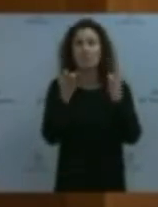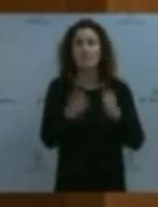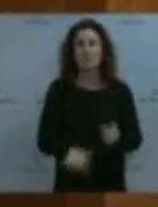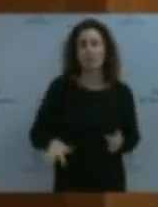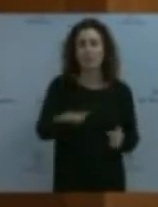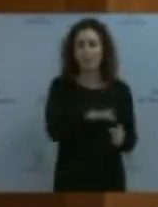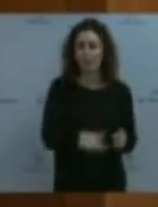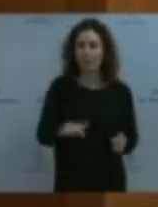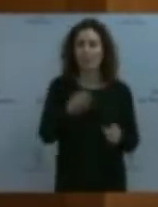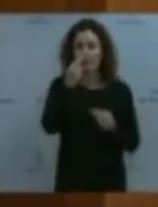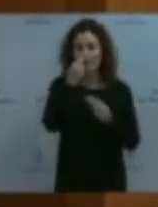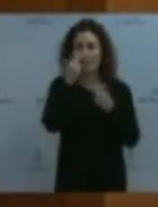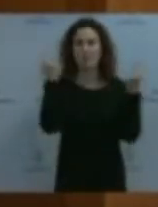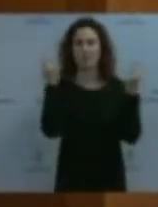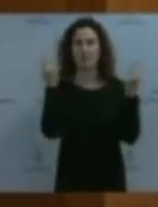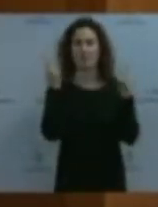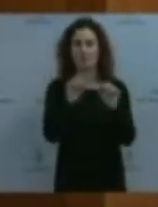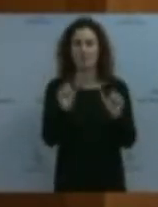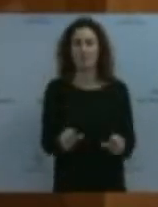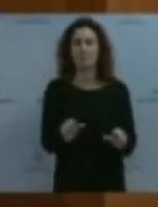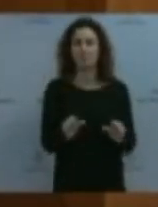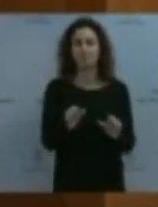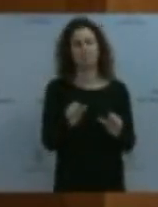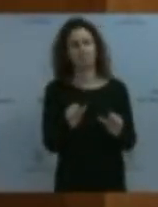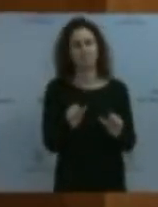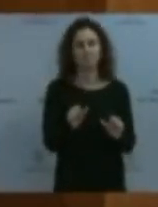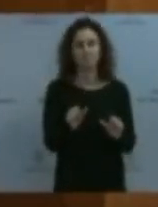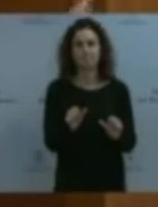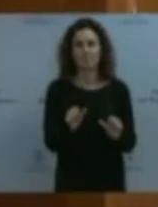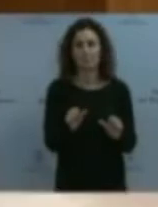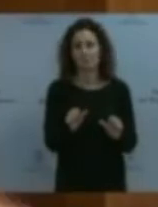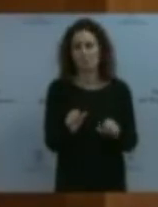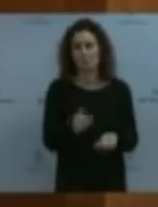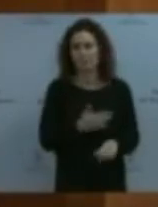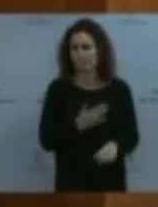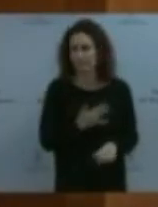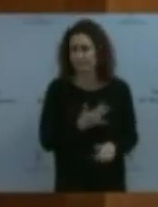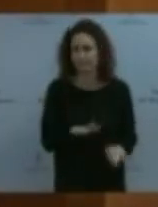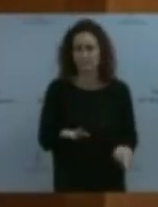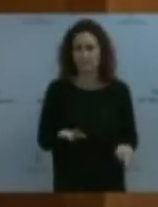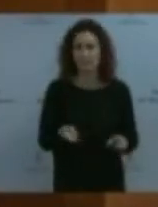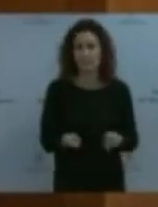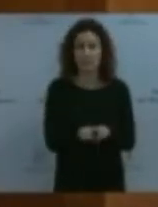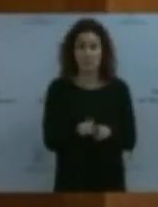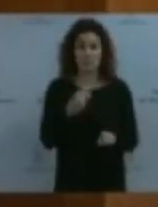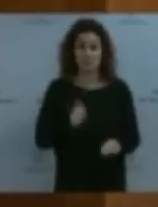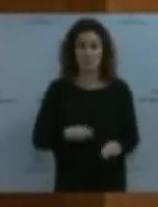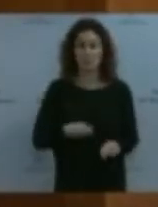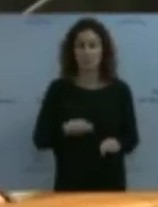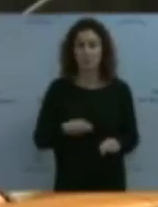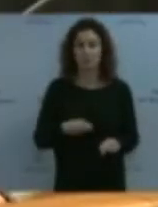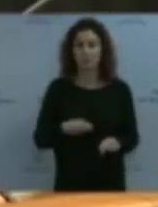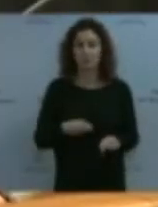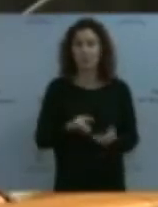esas condiciones, ye llamentable, como también lo ye la incapacidad para presentar un proyecto viable y